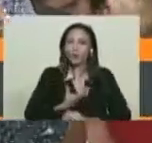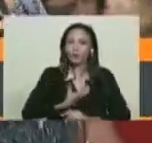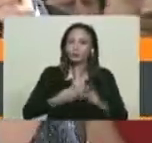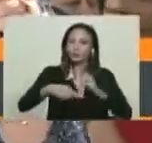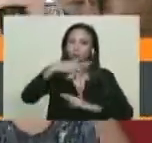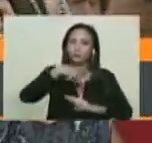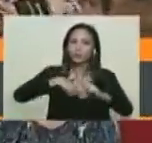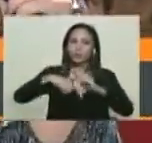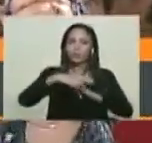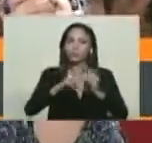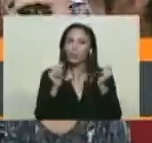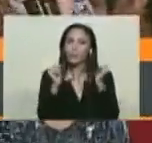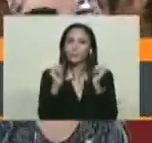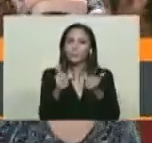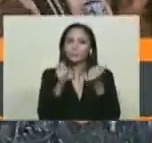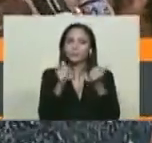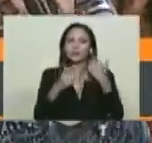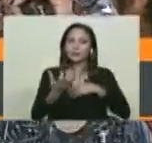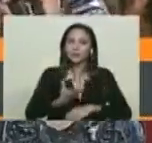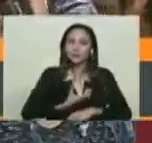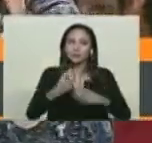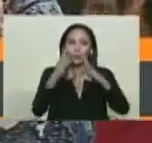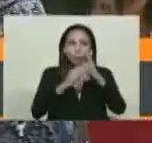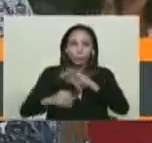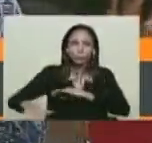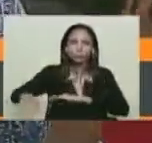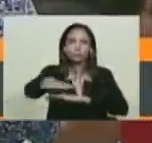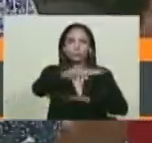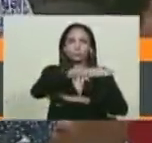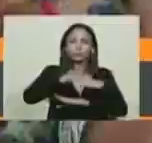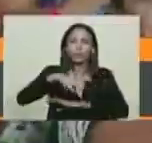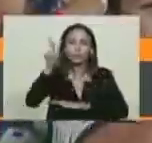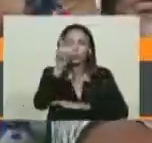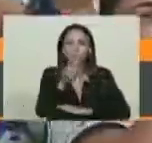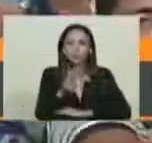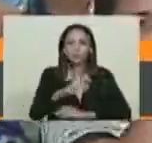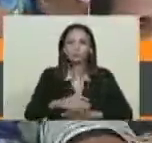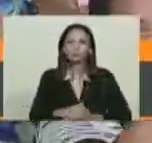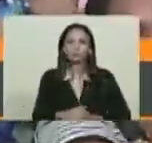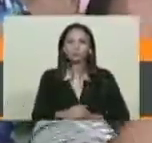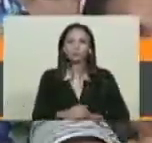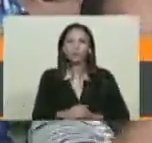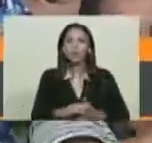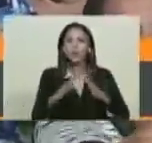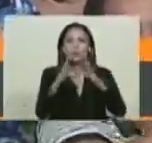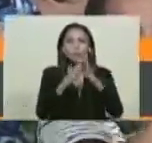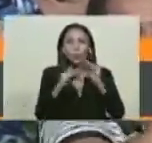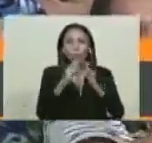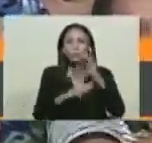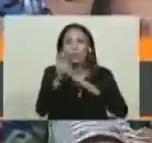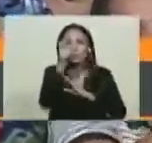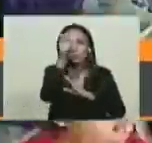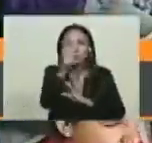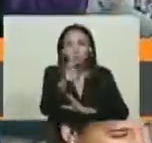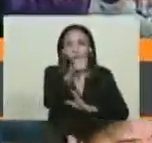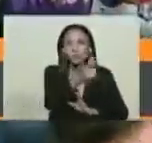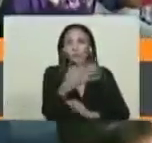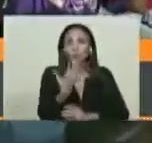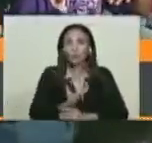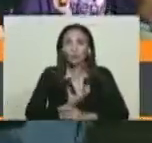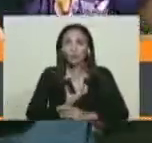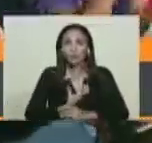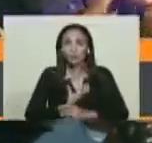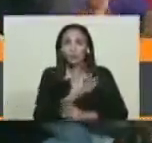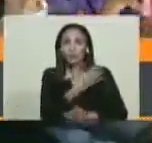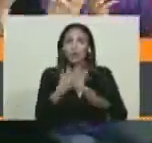revolución arrasen en las alcaldías de todo el país. Así es. Esos candidatos, los que van para